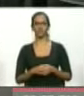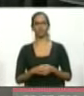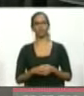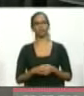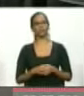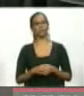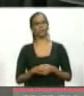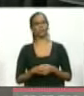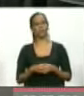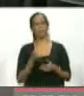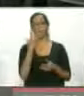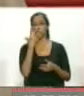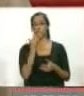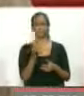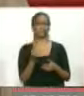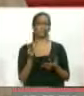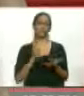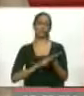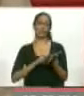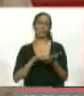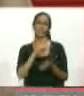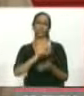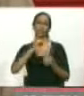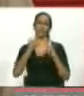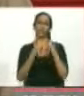triste realidad son juan guaidó